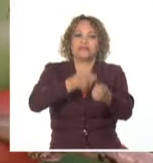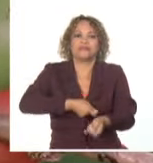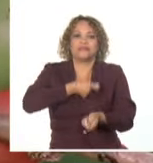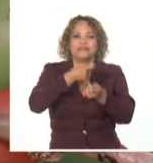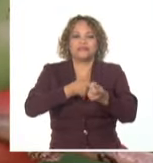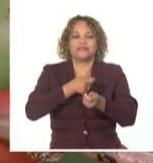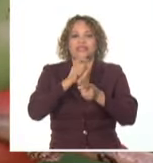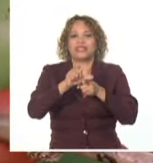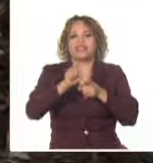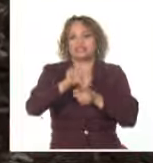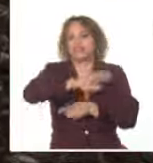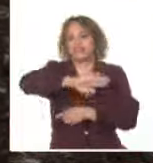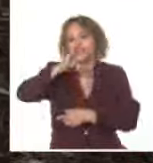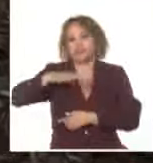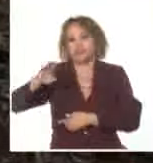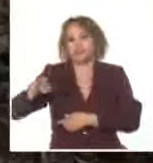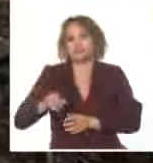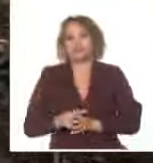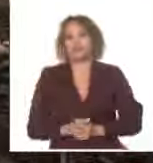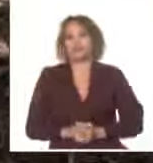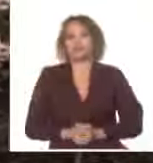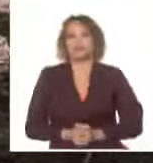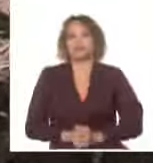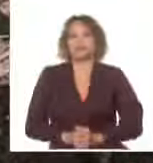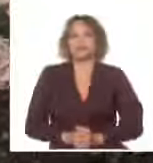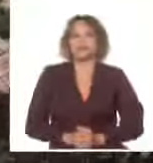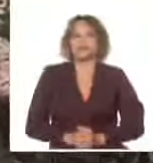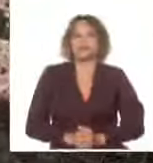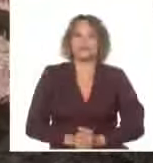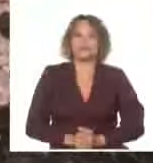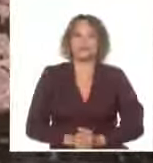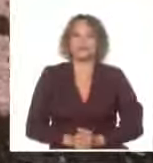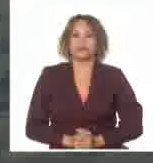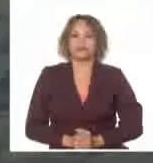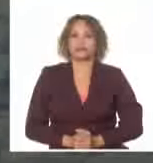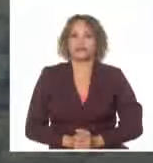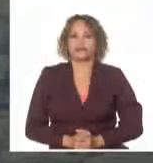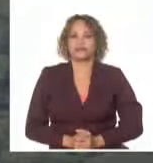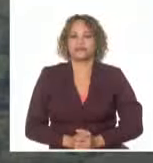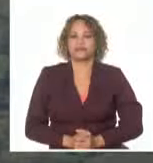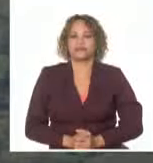montaña. José Oscar Ferrera y Cristel Aspillaga, Canal Cubano de Noticias.